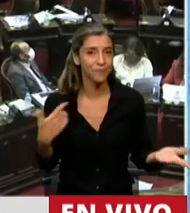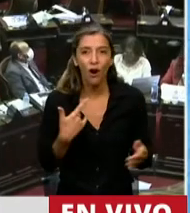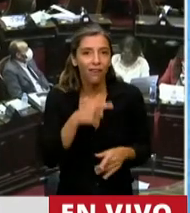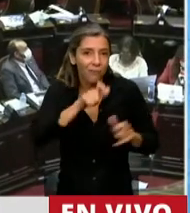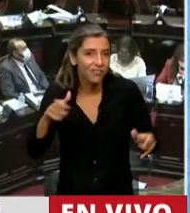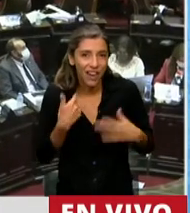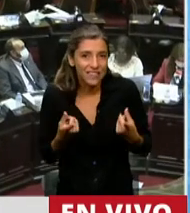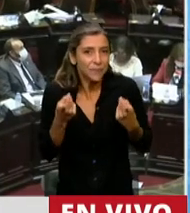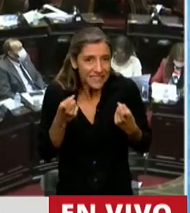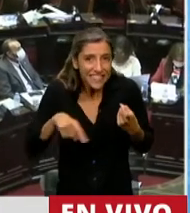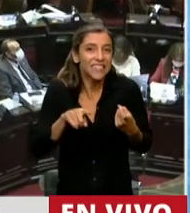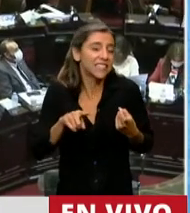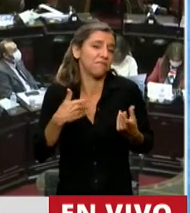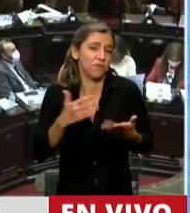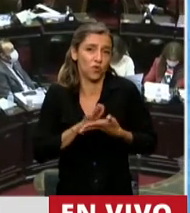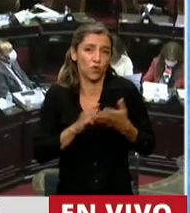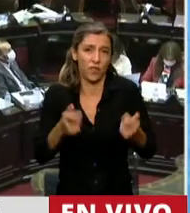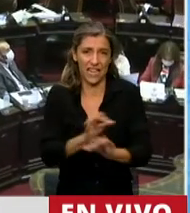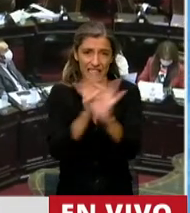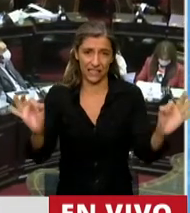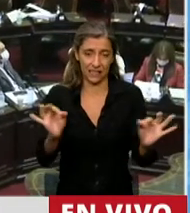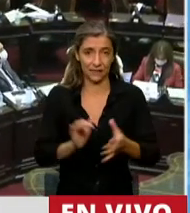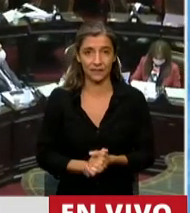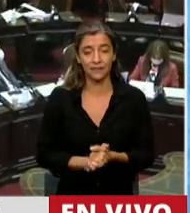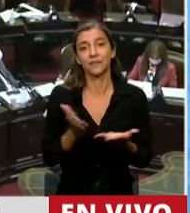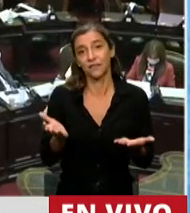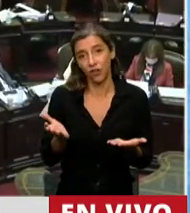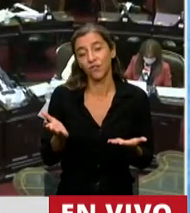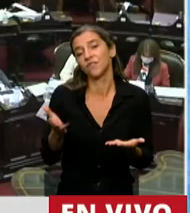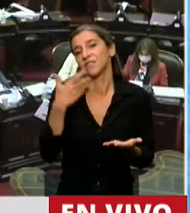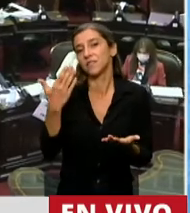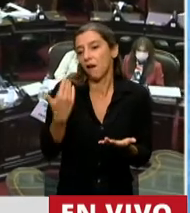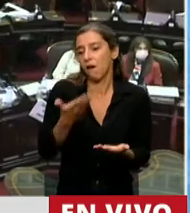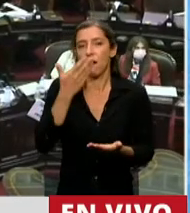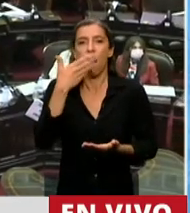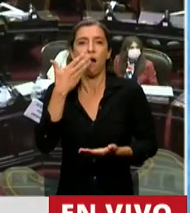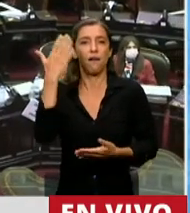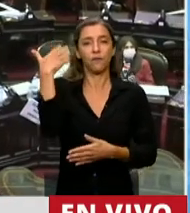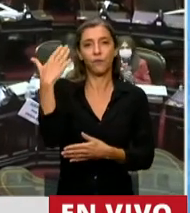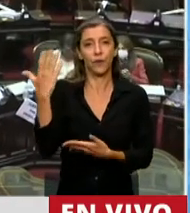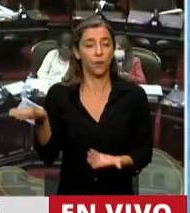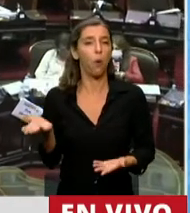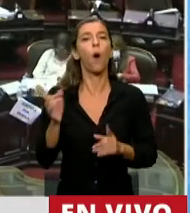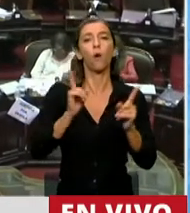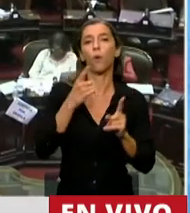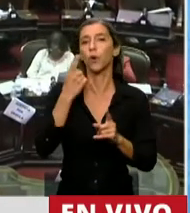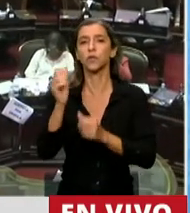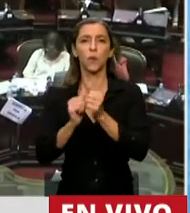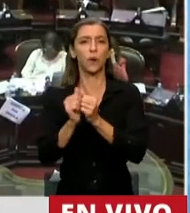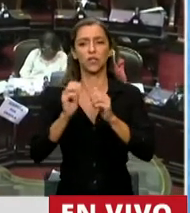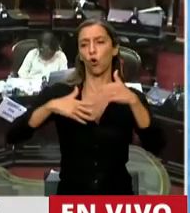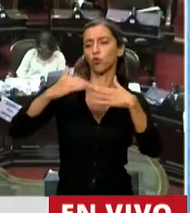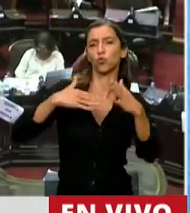pregunta ante los discursos que han dicho recién de que con esto la empresa de la construcción y demás. Si están